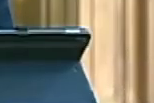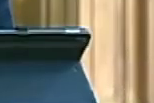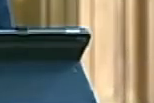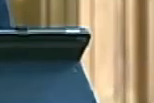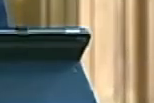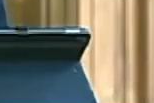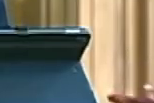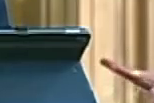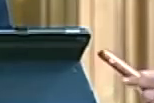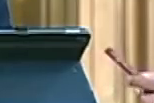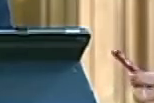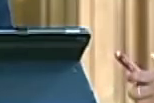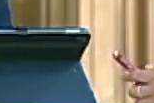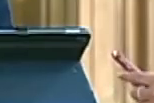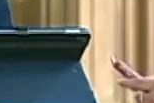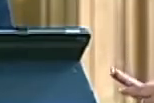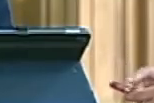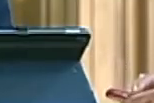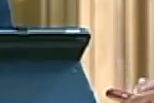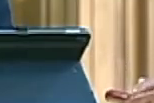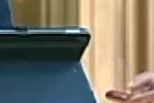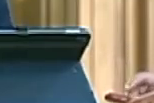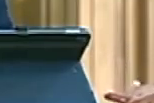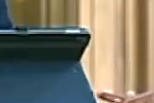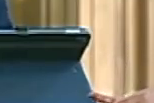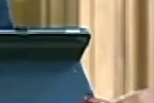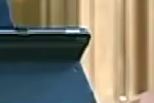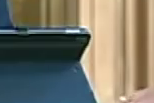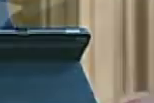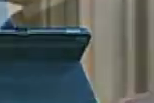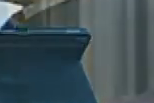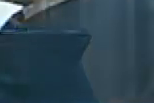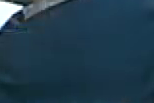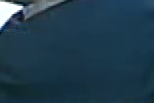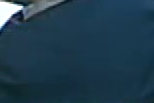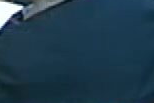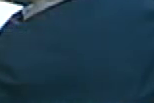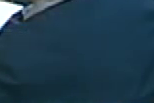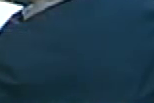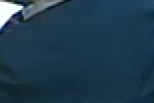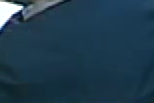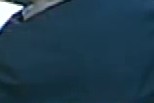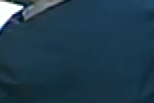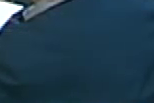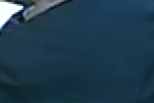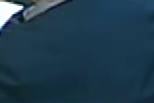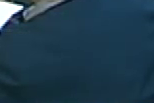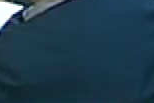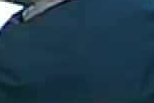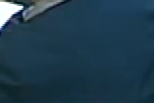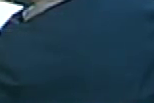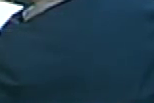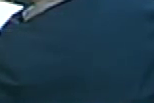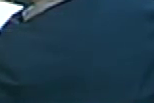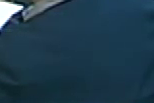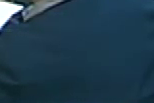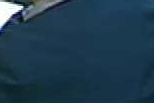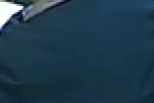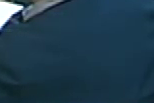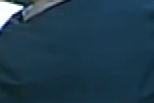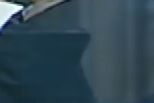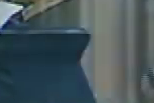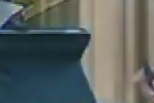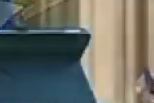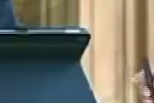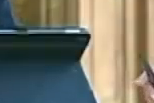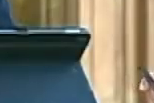guste mucho la tarea en este periodo pero ya ahora entran en la noche a disfrutar una buena película a